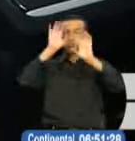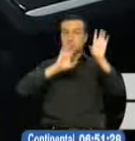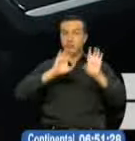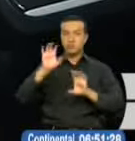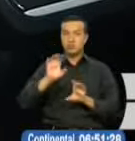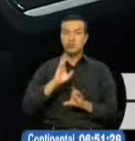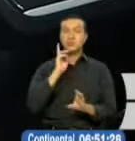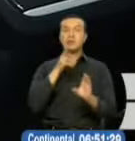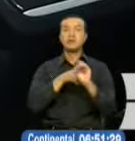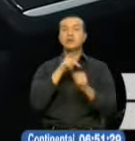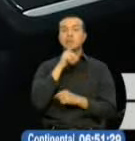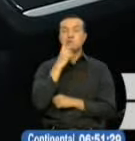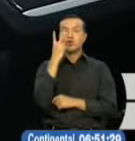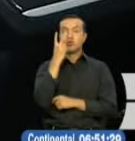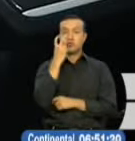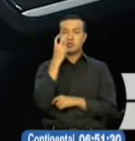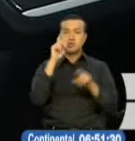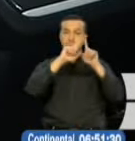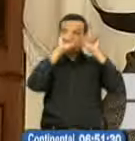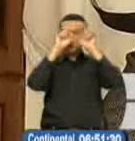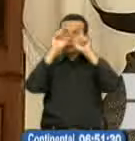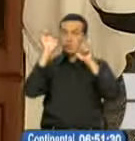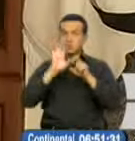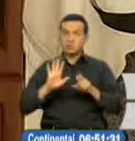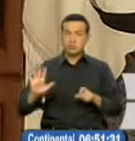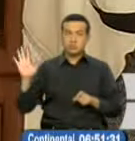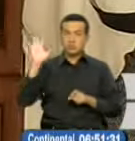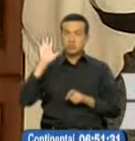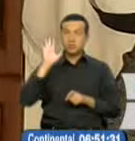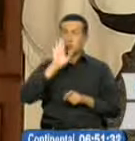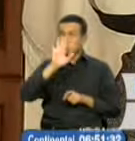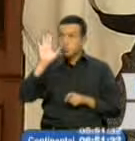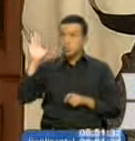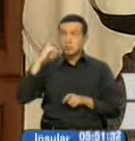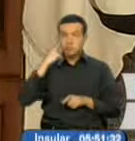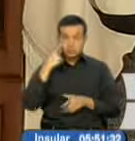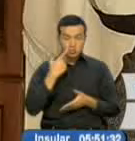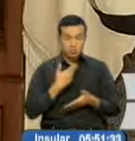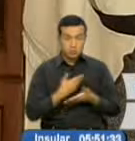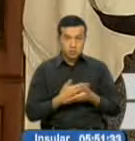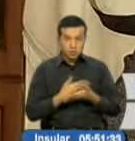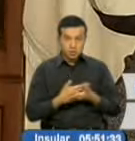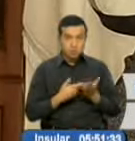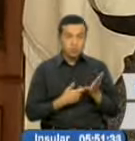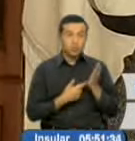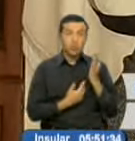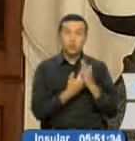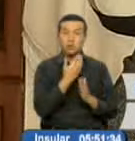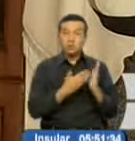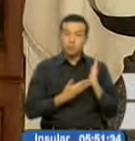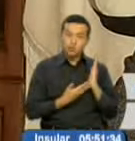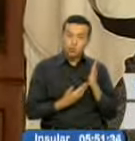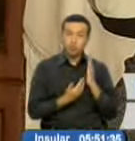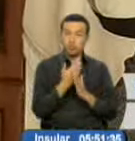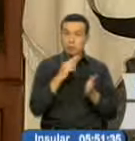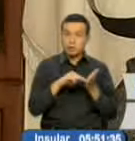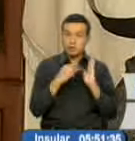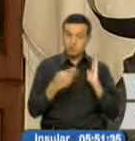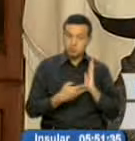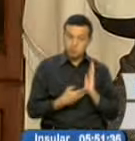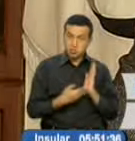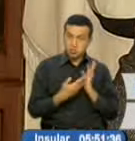la participación de 12 empresas europeas. Que tendrán la oportunidad de presentar sus nuevos modelos, las nuevas tecnologías.